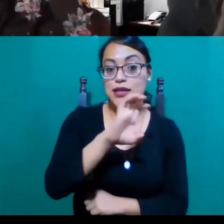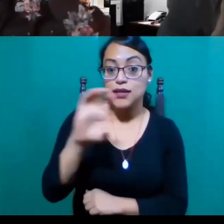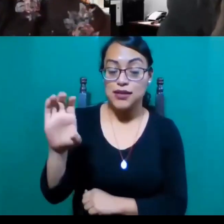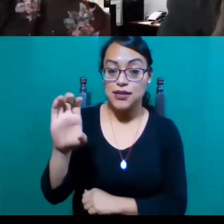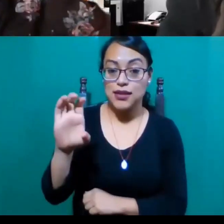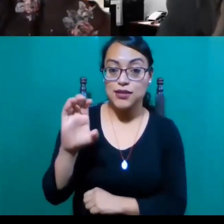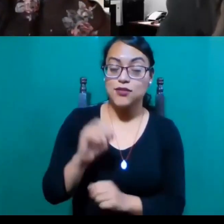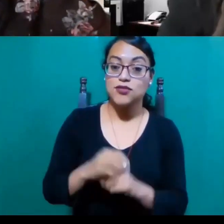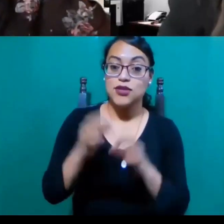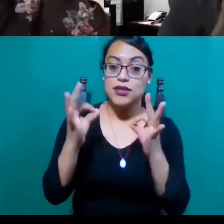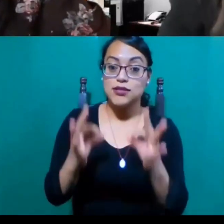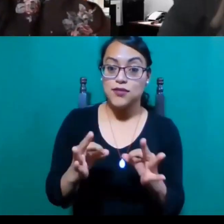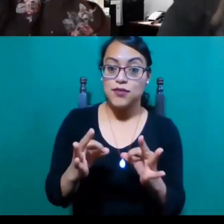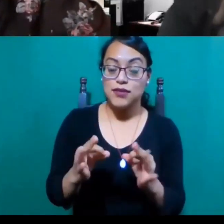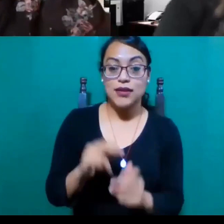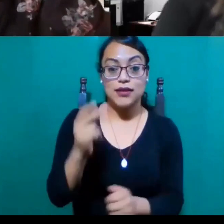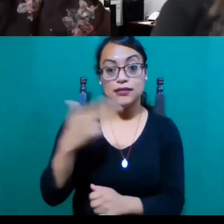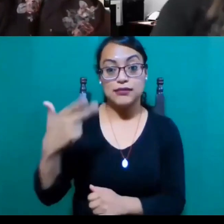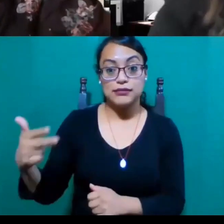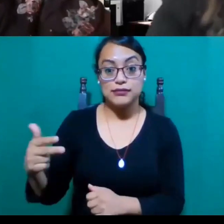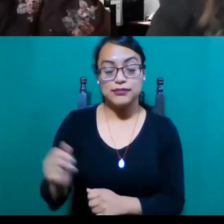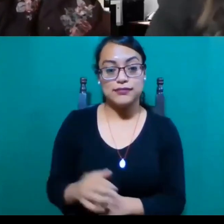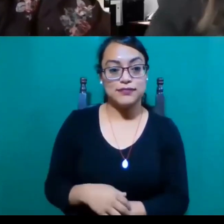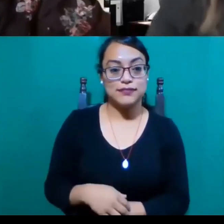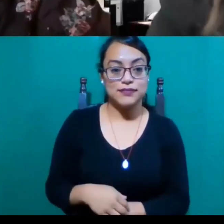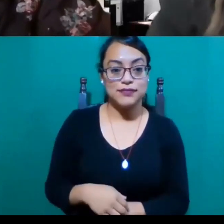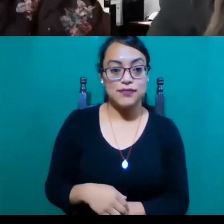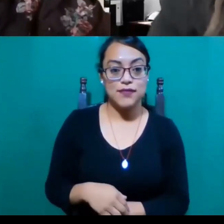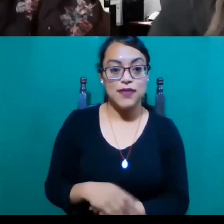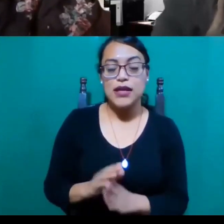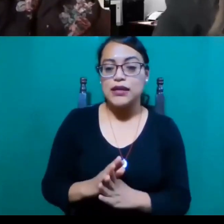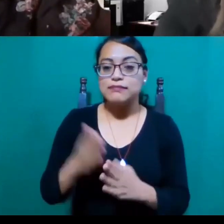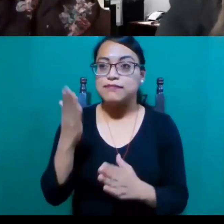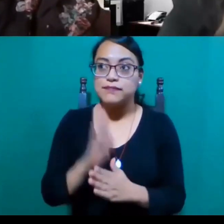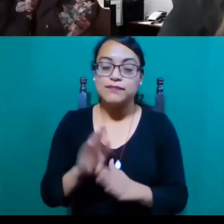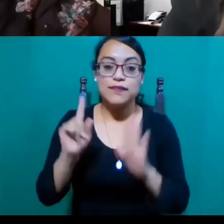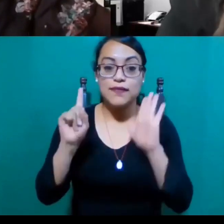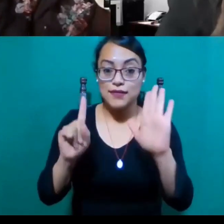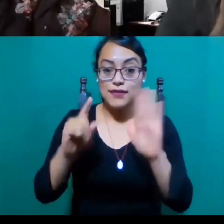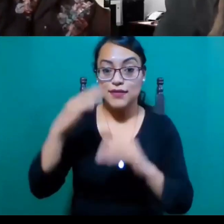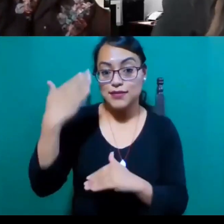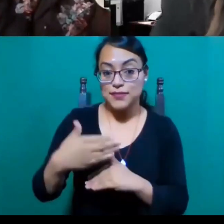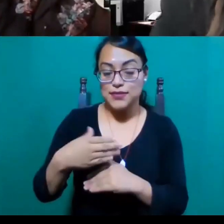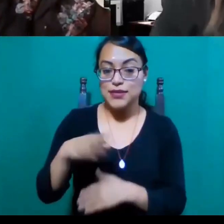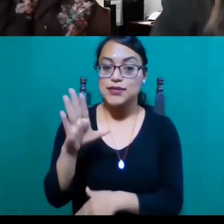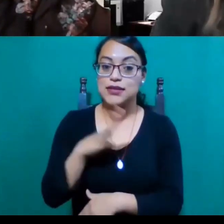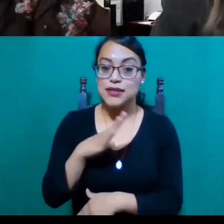550 quetzales y a cada semestre se paga una matrícula de